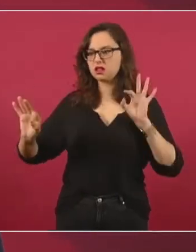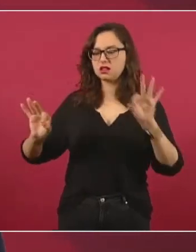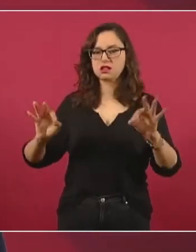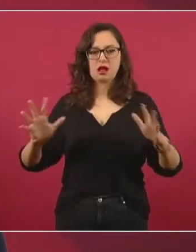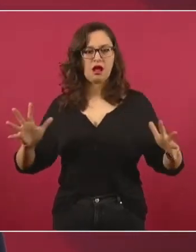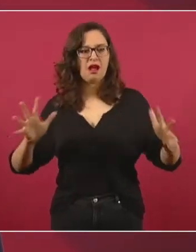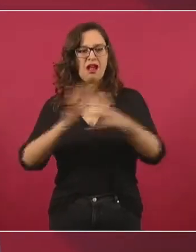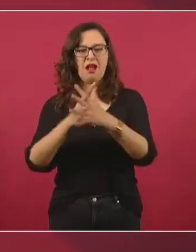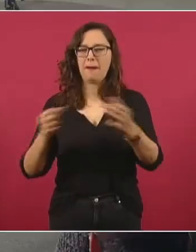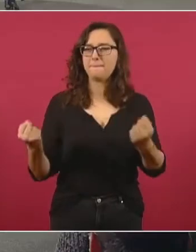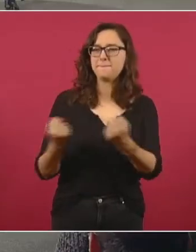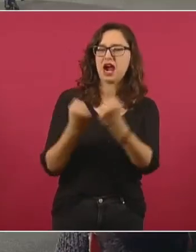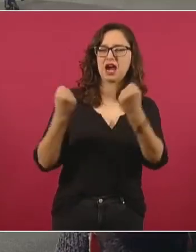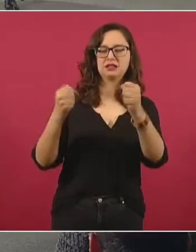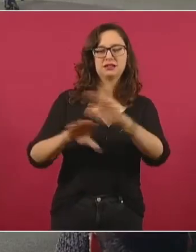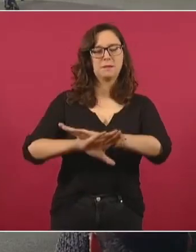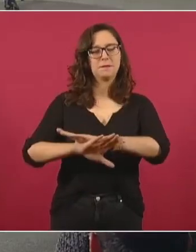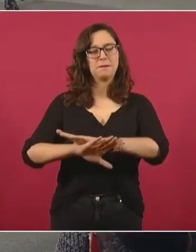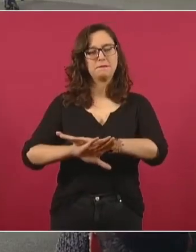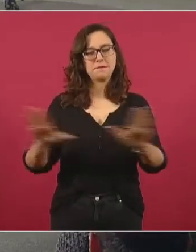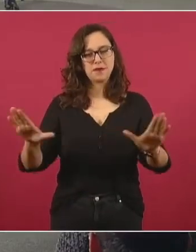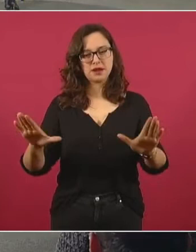más confrontación,